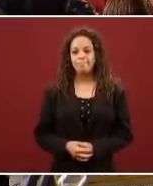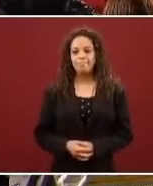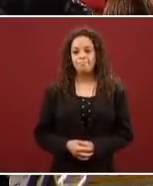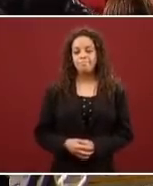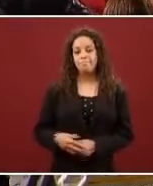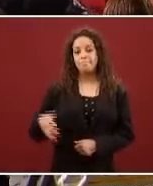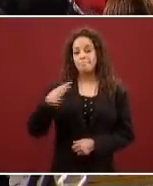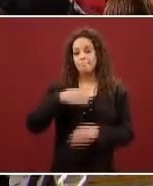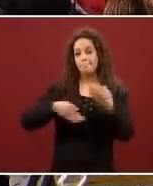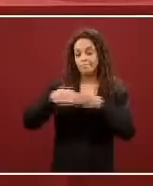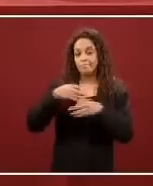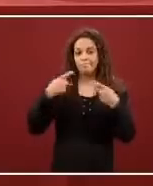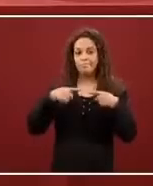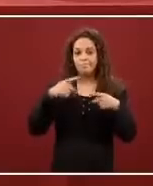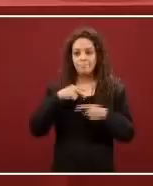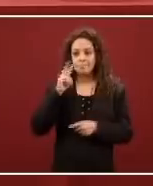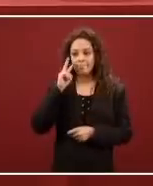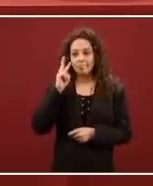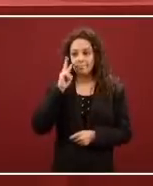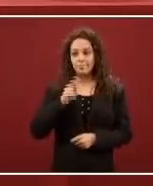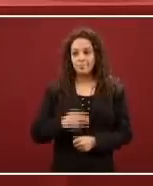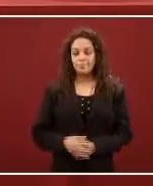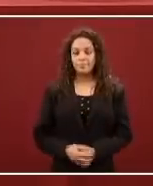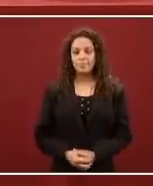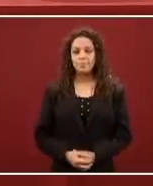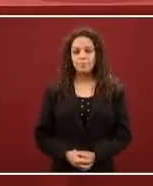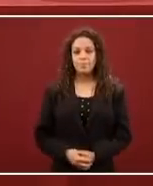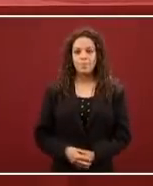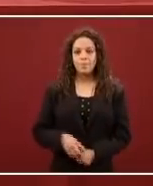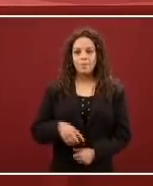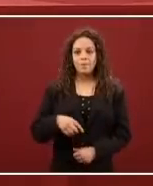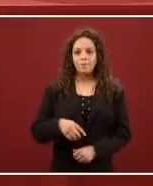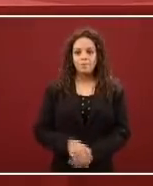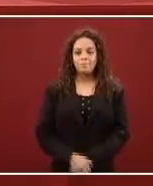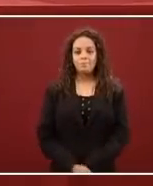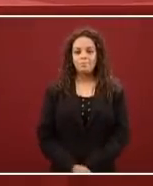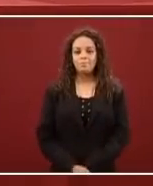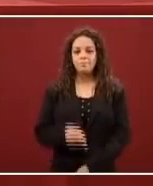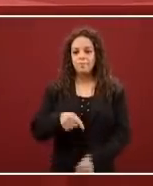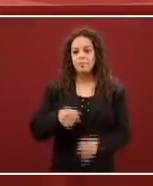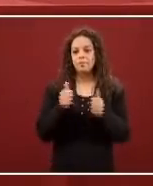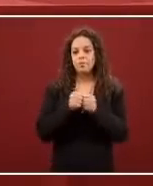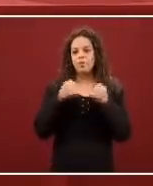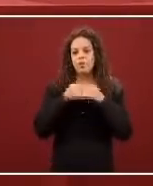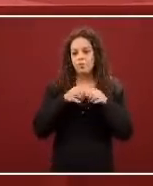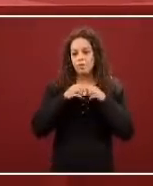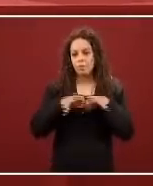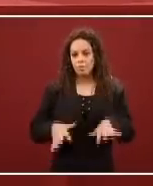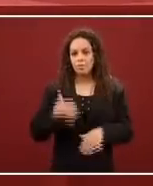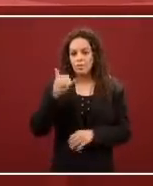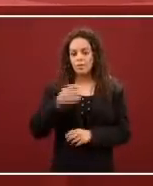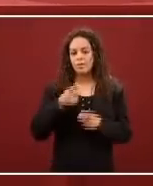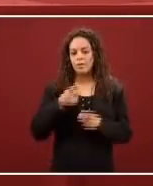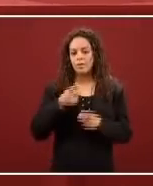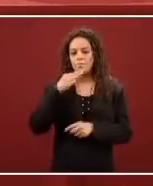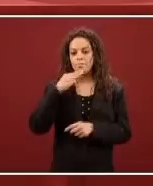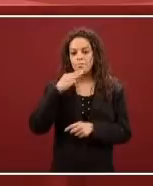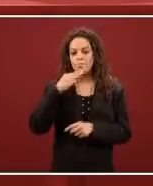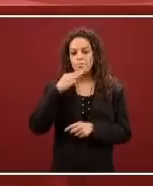medios noticiosos llegar a la población en México con la información y los mensajes para el día de